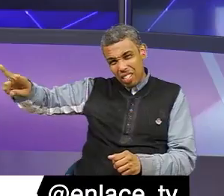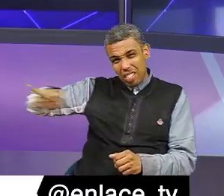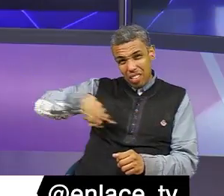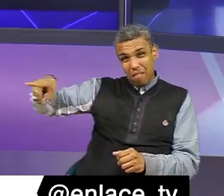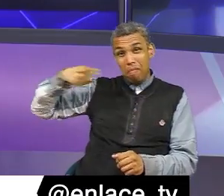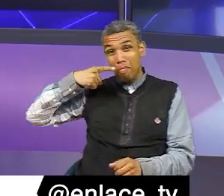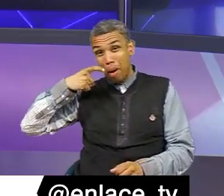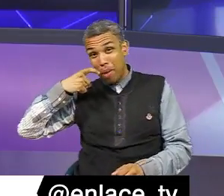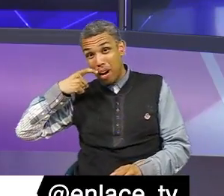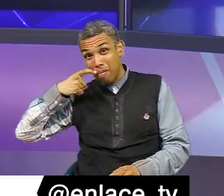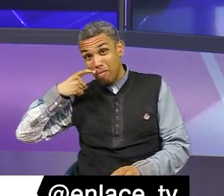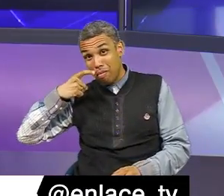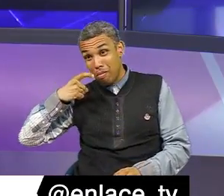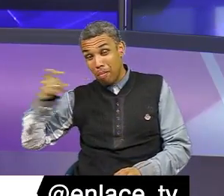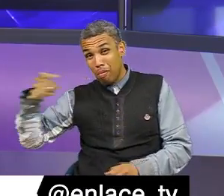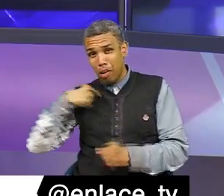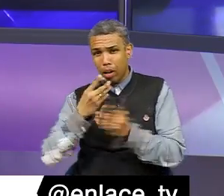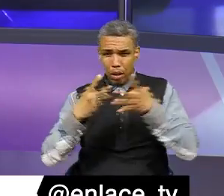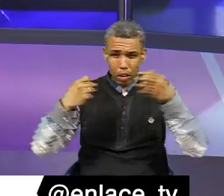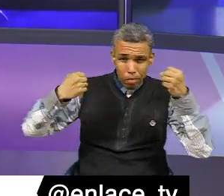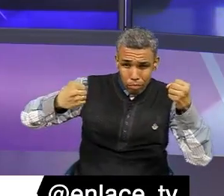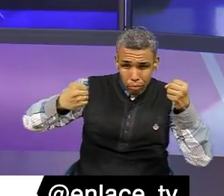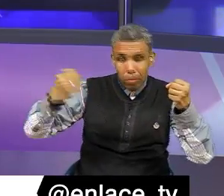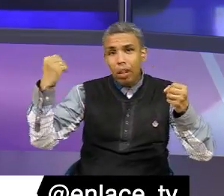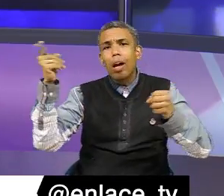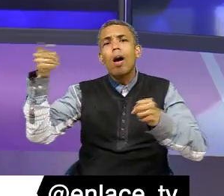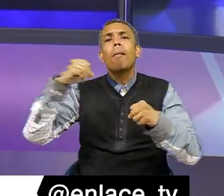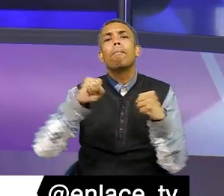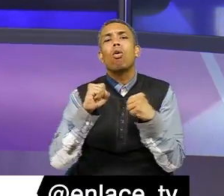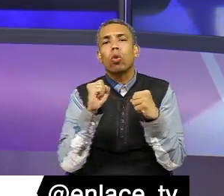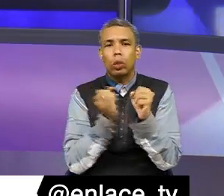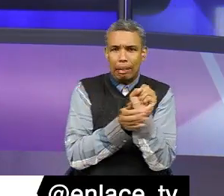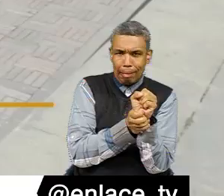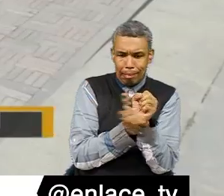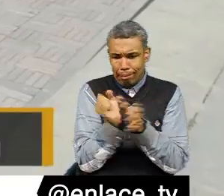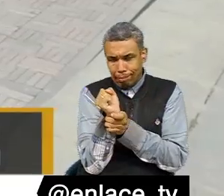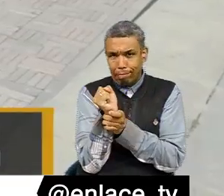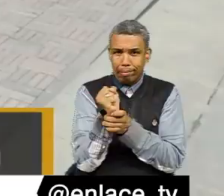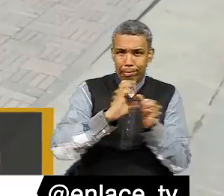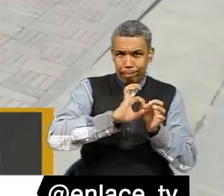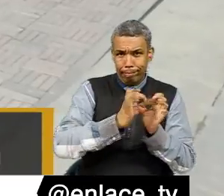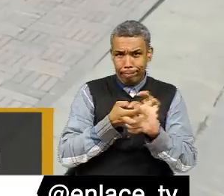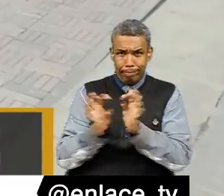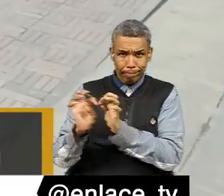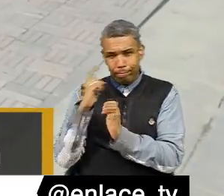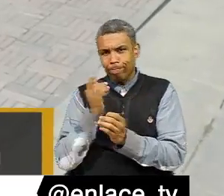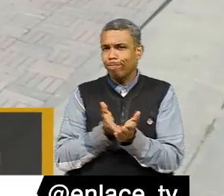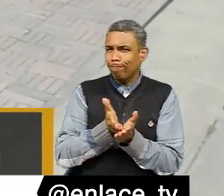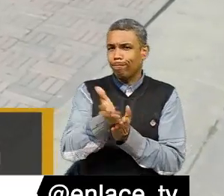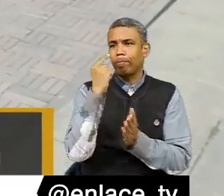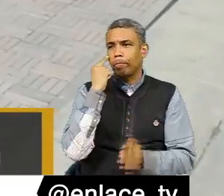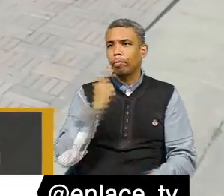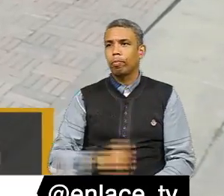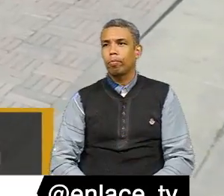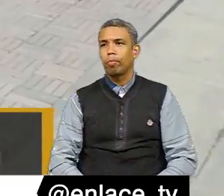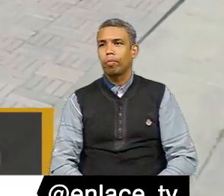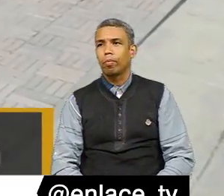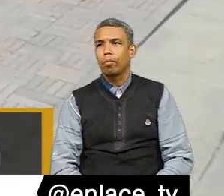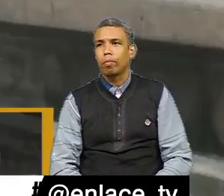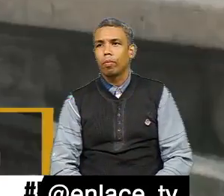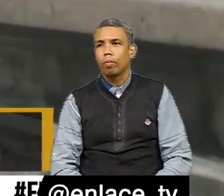pero hoy regresó a las puertas de la Corte Suprema de Justicia. Angie Ardila, hija del exalcalde de Barranca Bermeja, Julio César